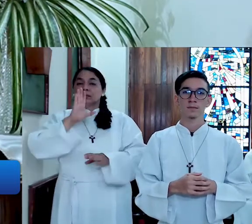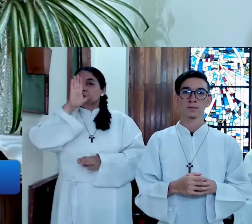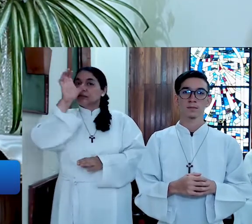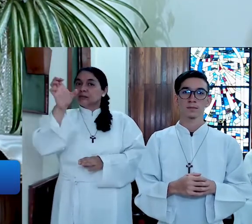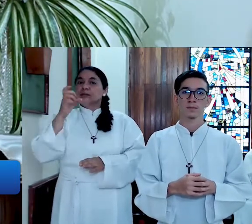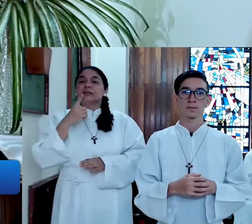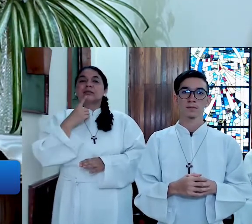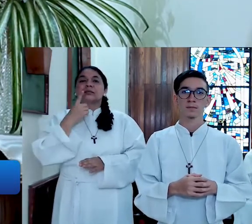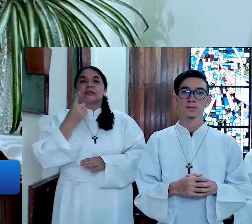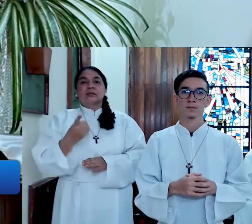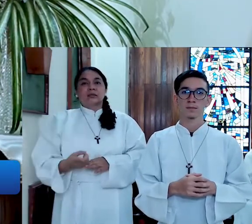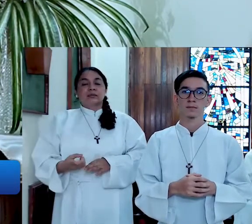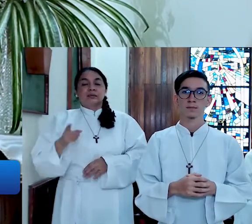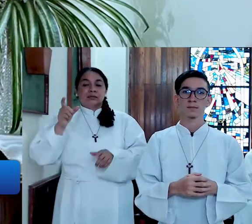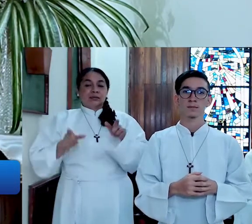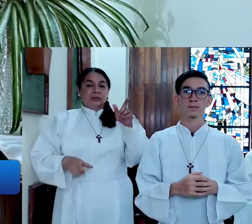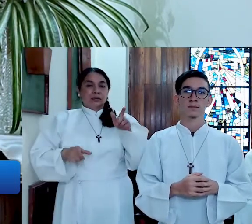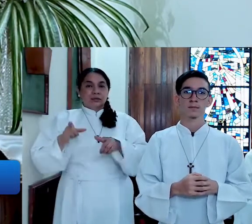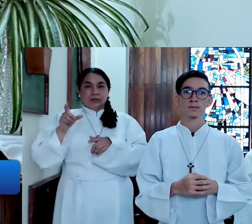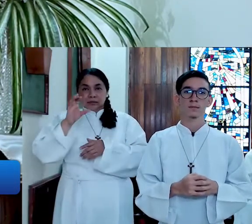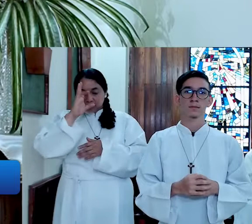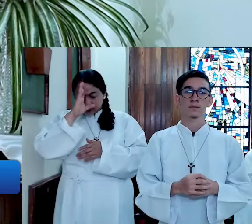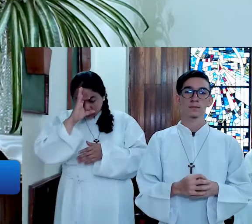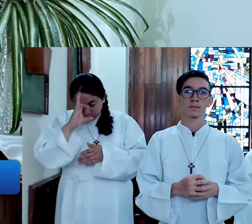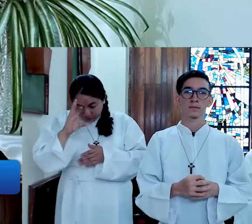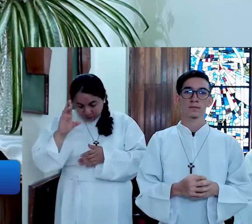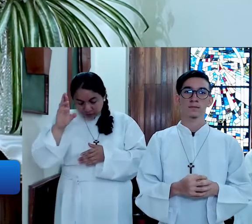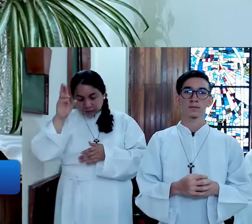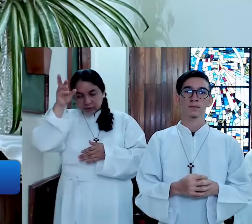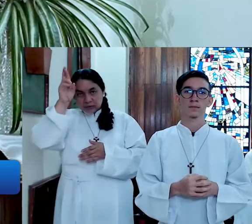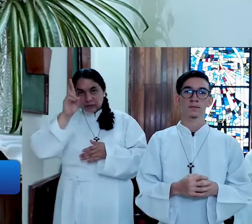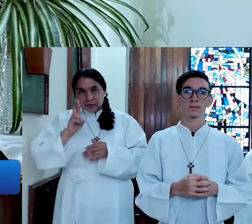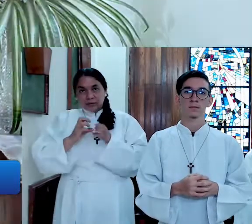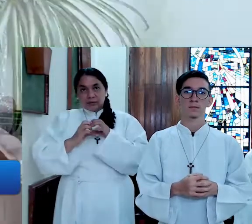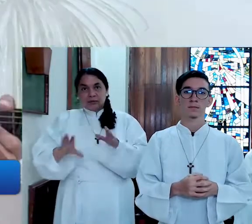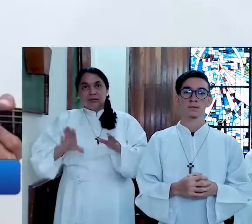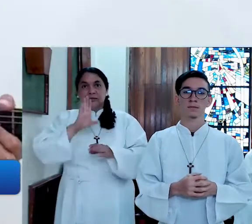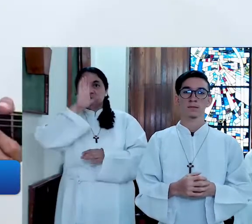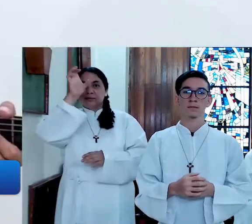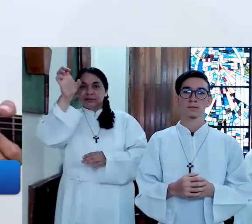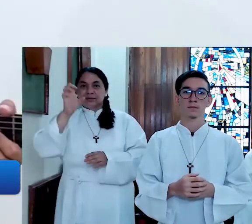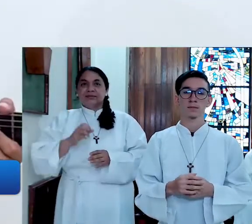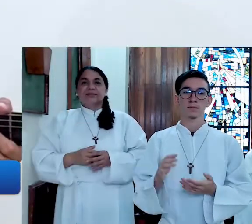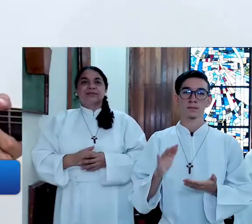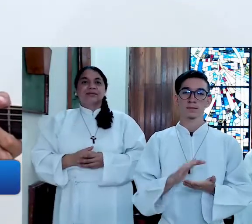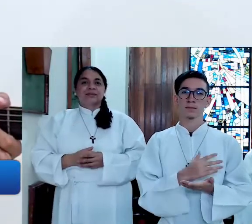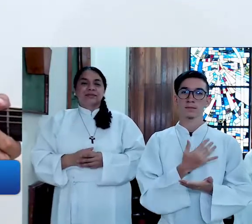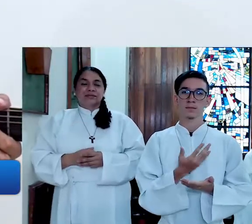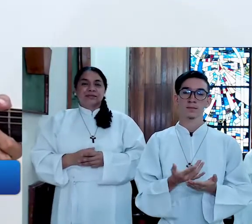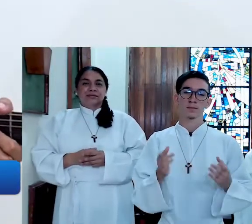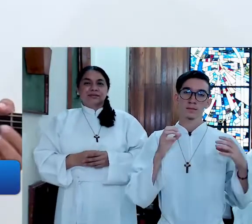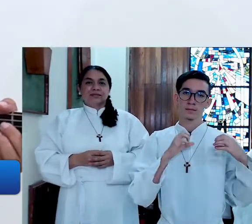eterna. Digan los que temen al Señor, su misericordia es eterna. La